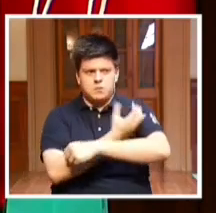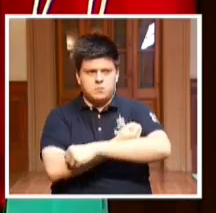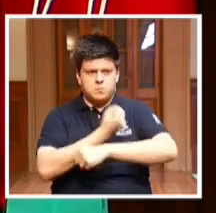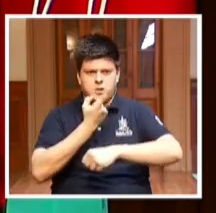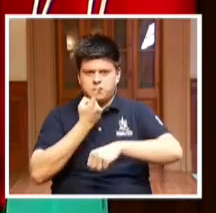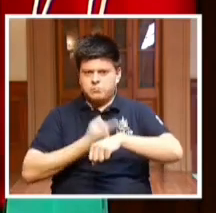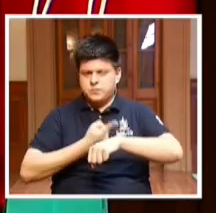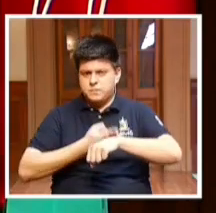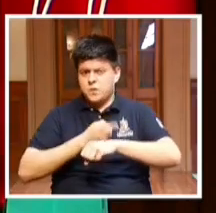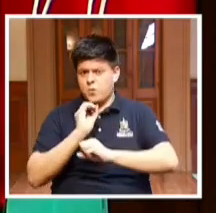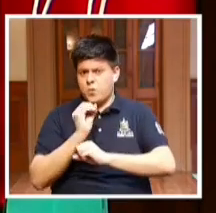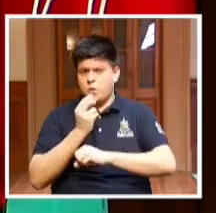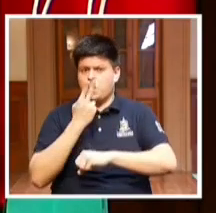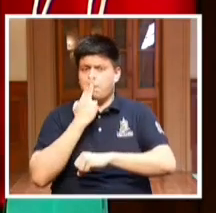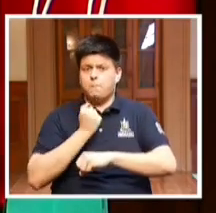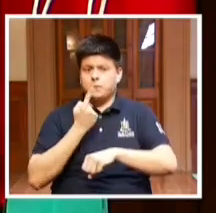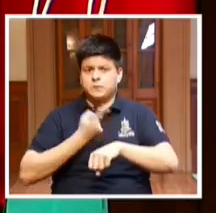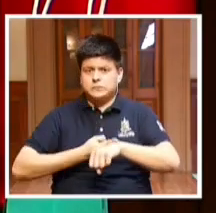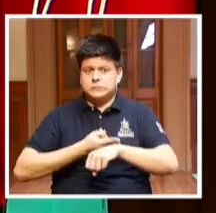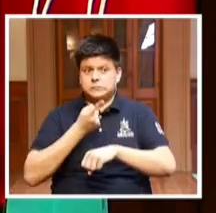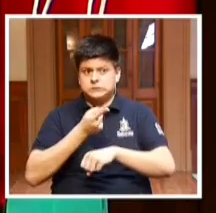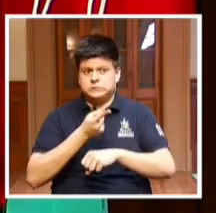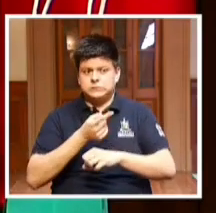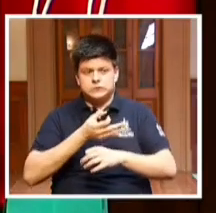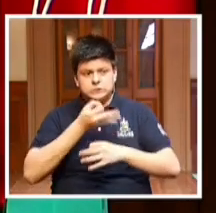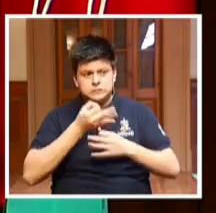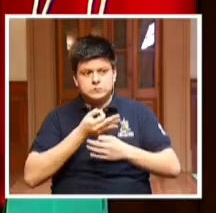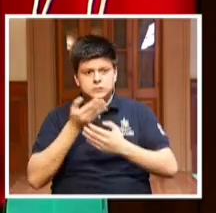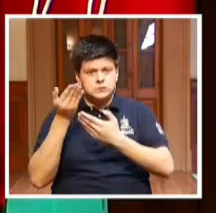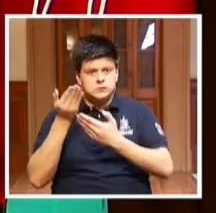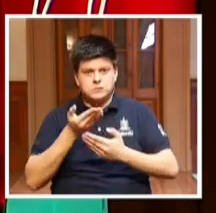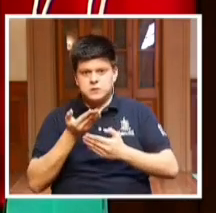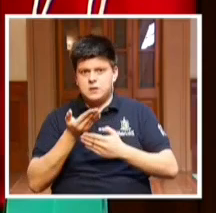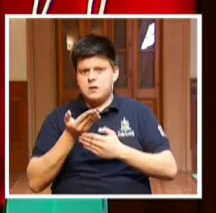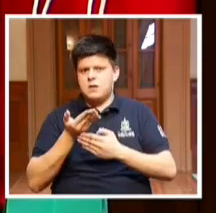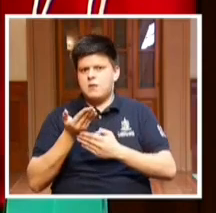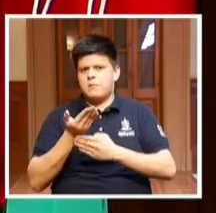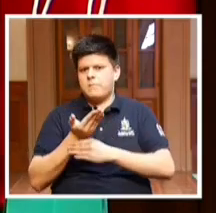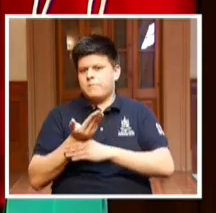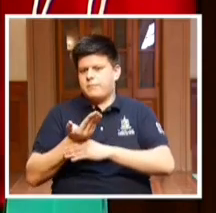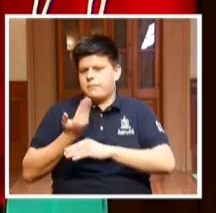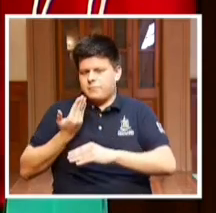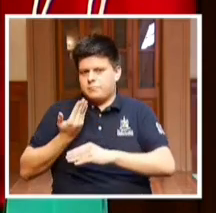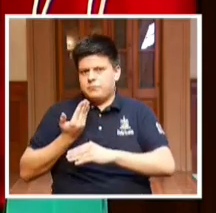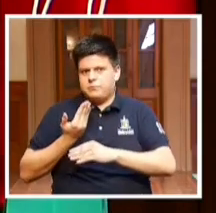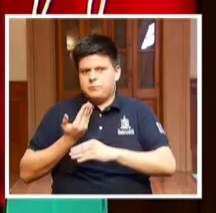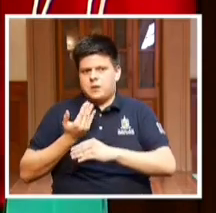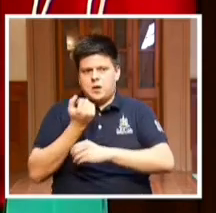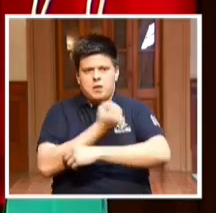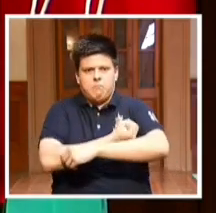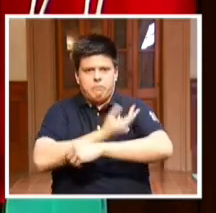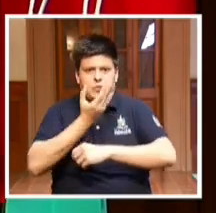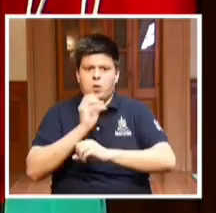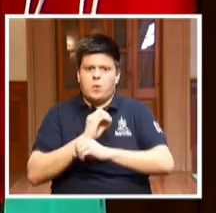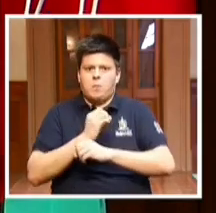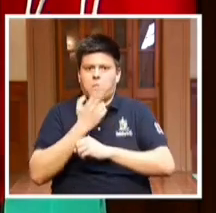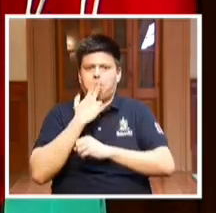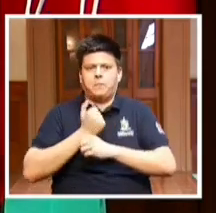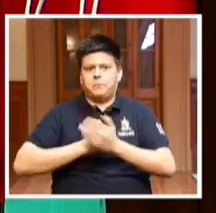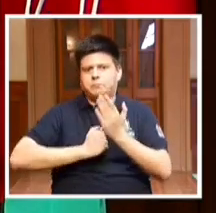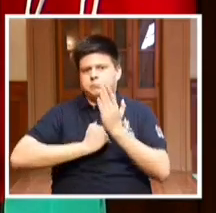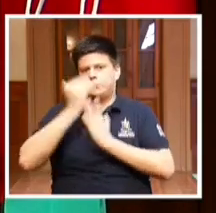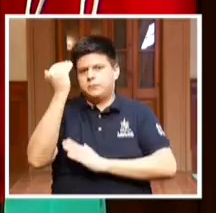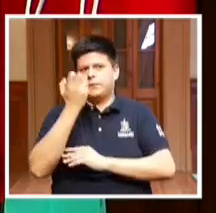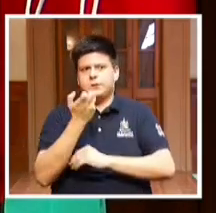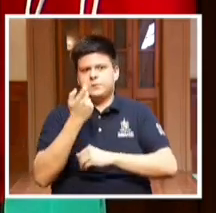hipertensión o la diabetes, está llegando al hospital de forma descontrolada, porque eso también es un factor de riesgo para